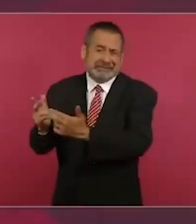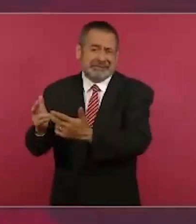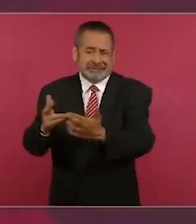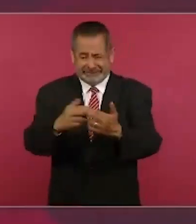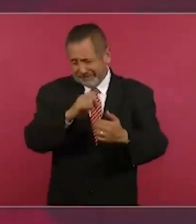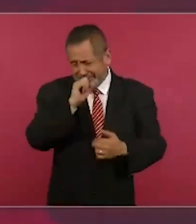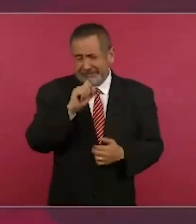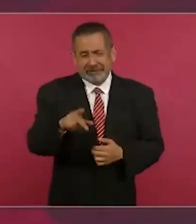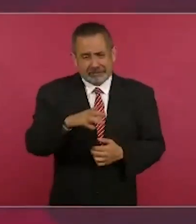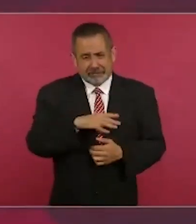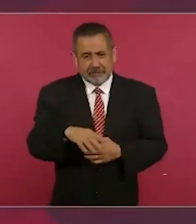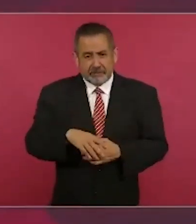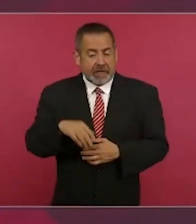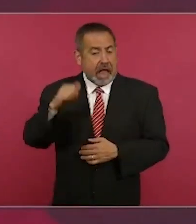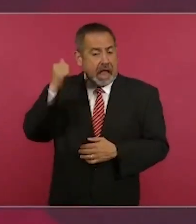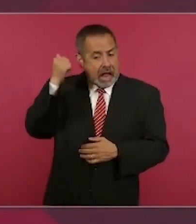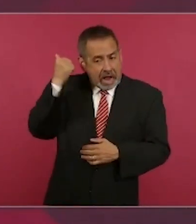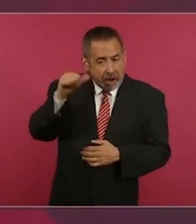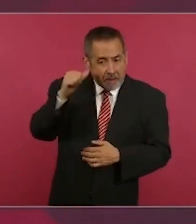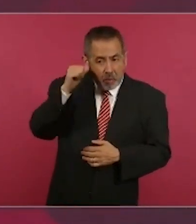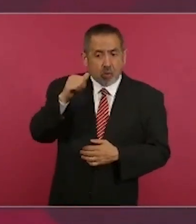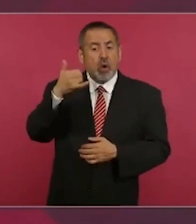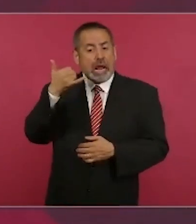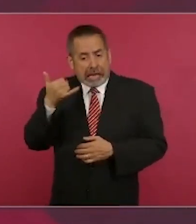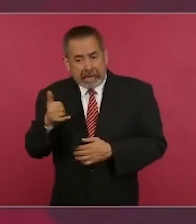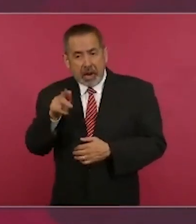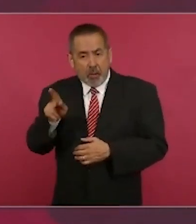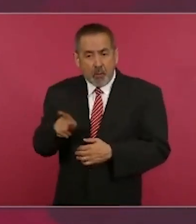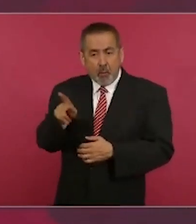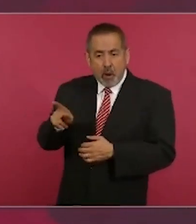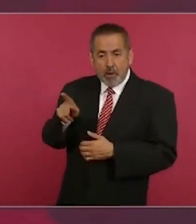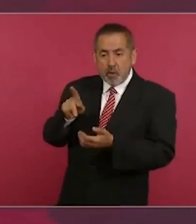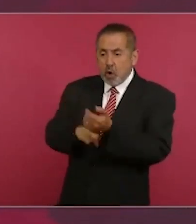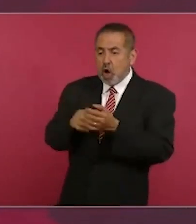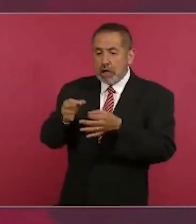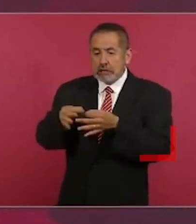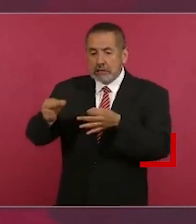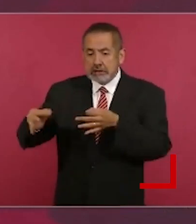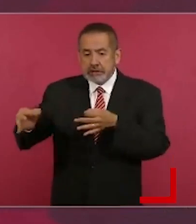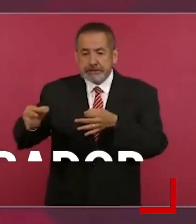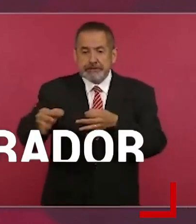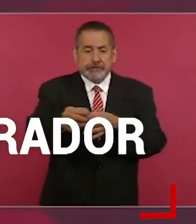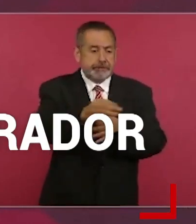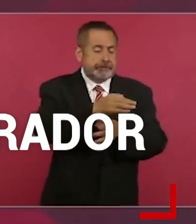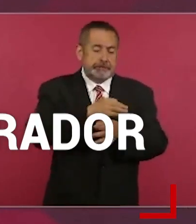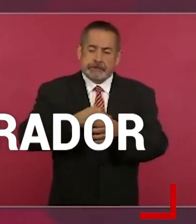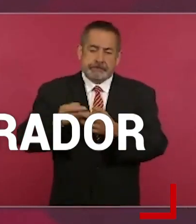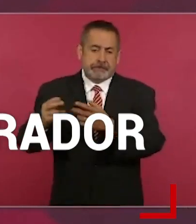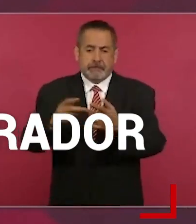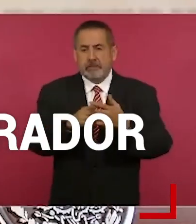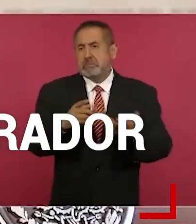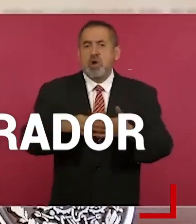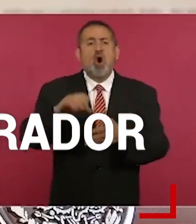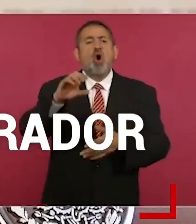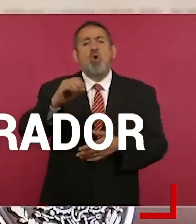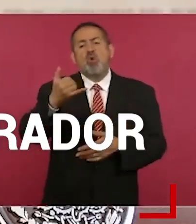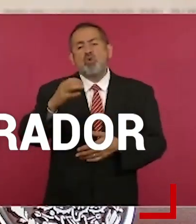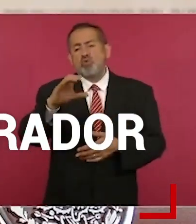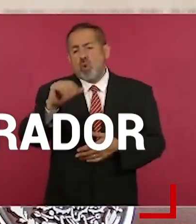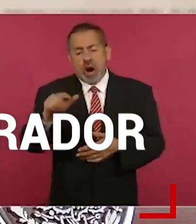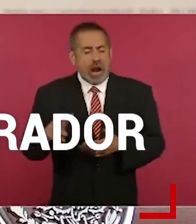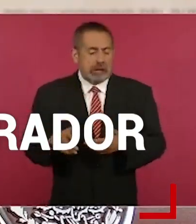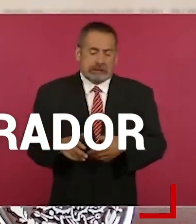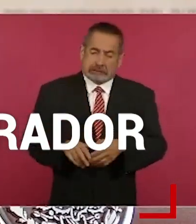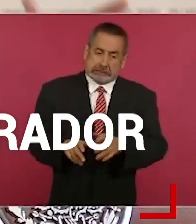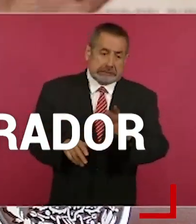es Acapulco y el medio rural de Acapulco y Coyuca. Hay